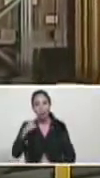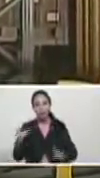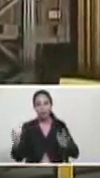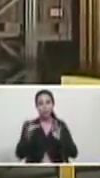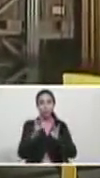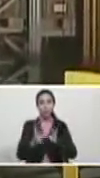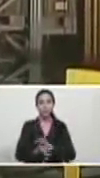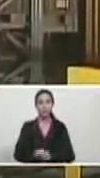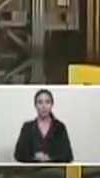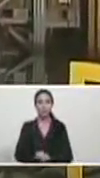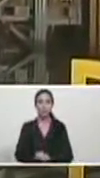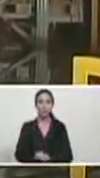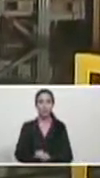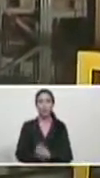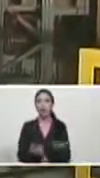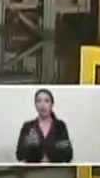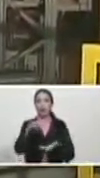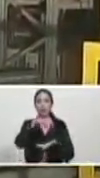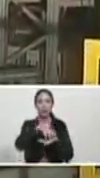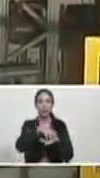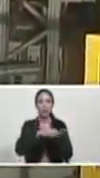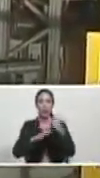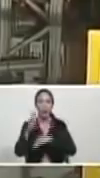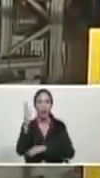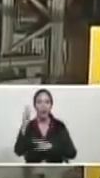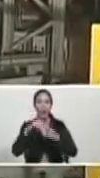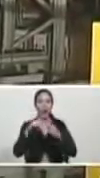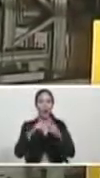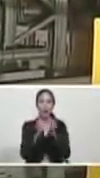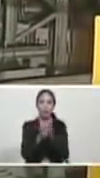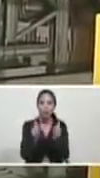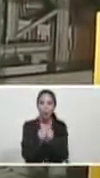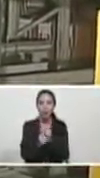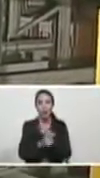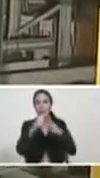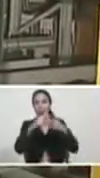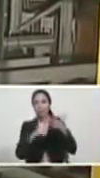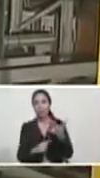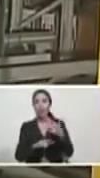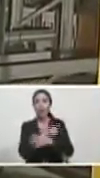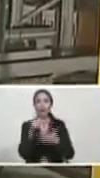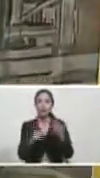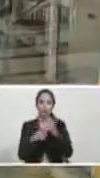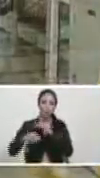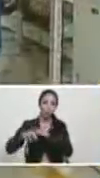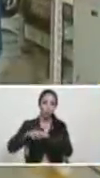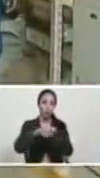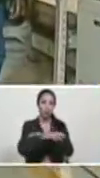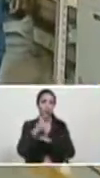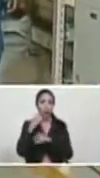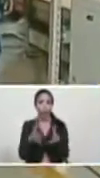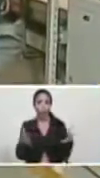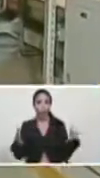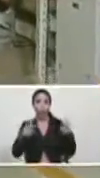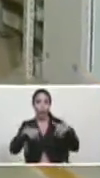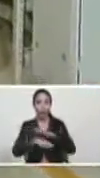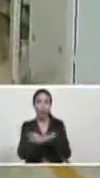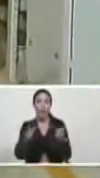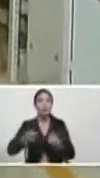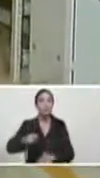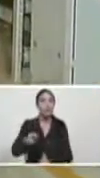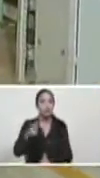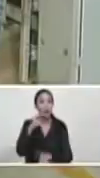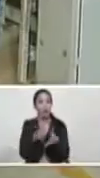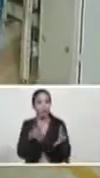Barinas, uno en Lara, uno en Aragua, uno en Anzoátegui y el de Miranda, que es el más grande, presidente. Correcto. Este es el más grande, queda aquí en Charallave. Aquí están